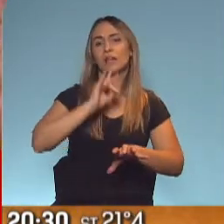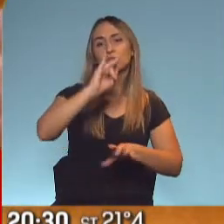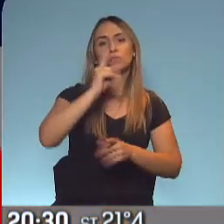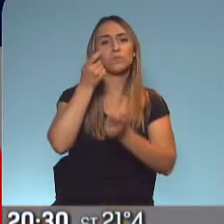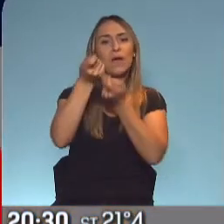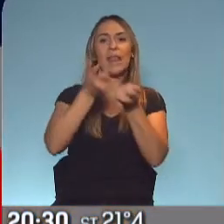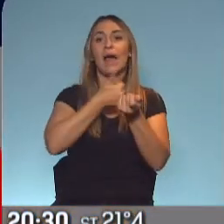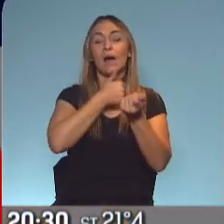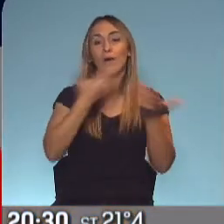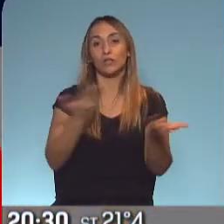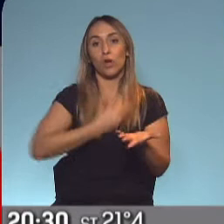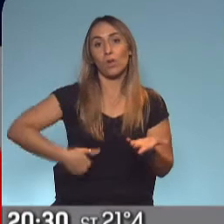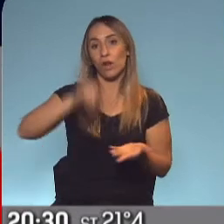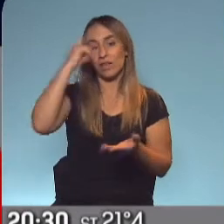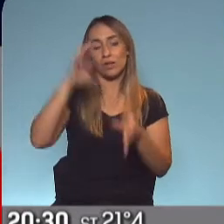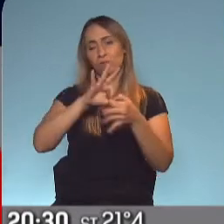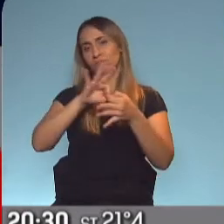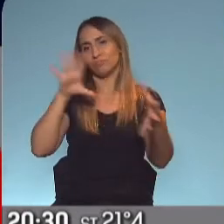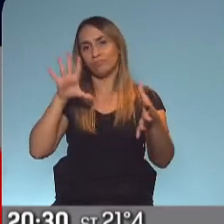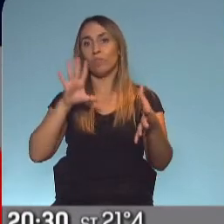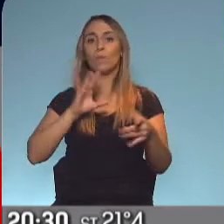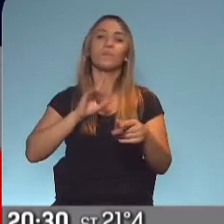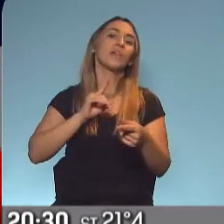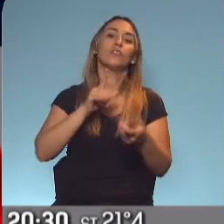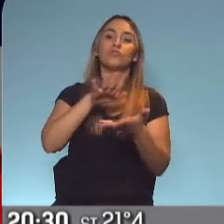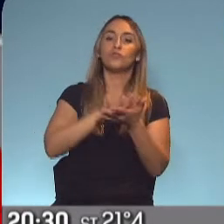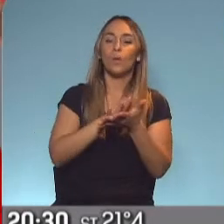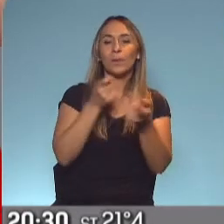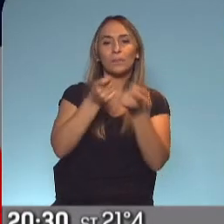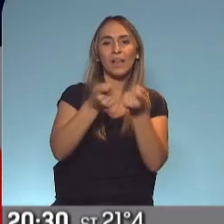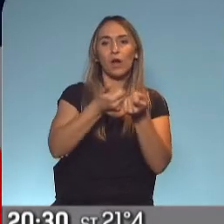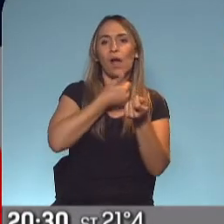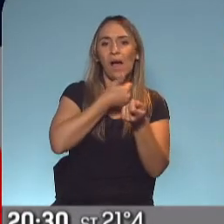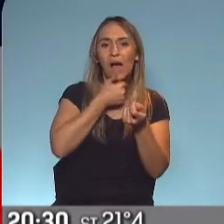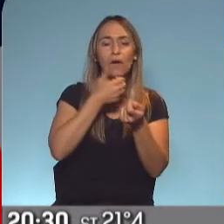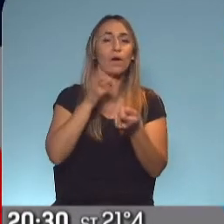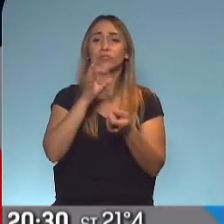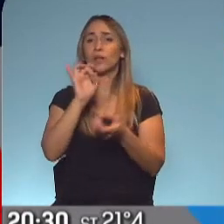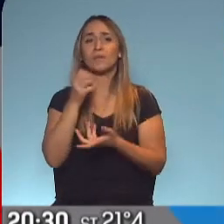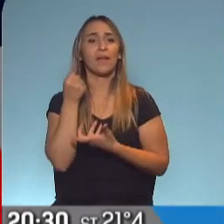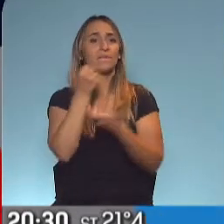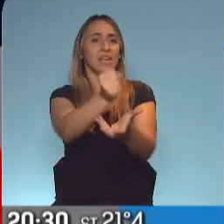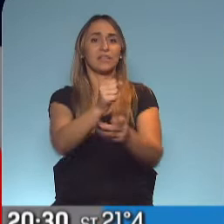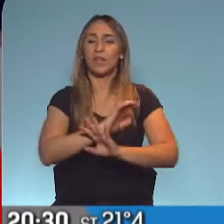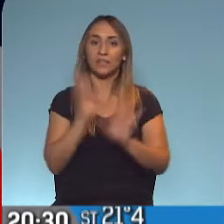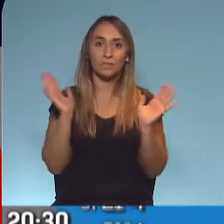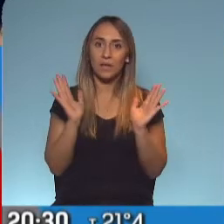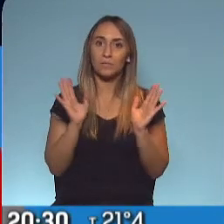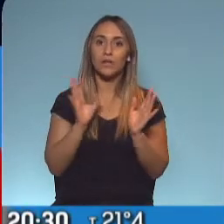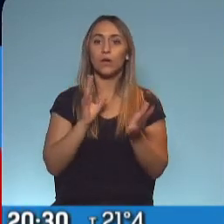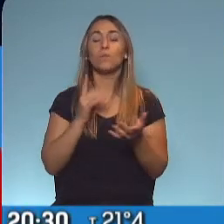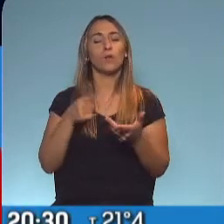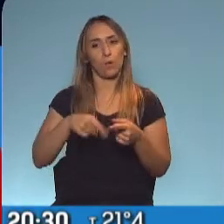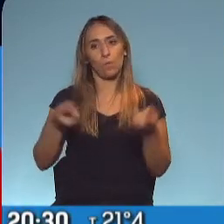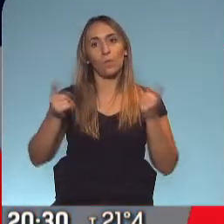se desligó de la política de agua y saneamiento, salvo del acompañamiento con el financiamiento. Bueno, ahora volvemos a retomar